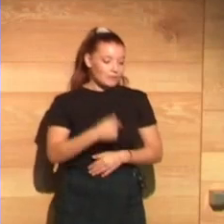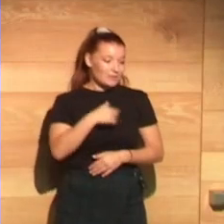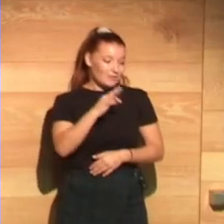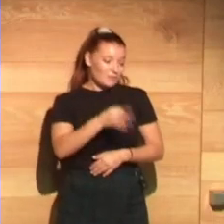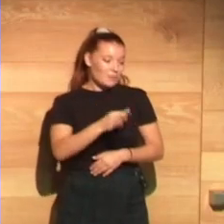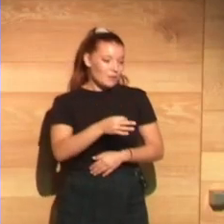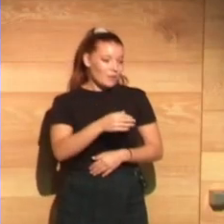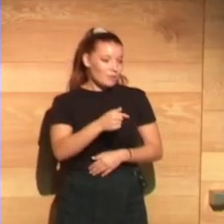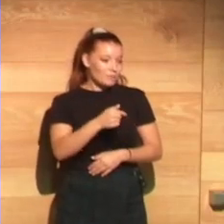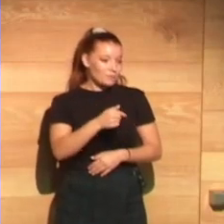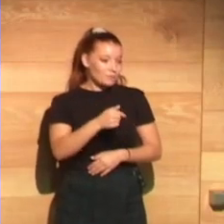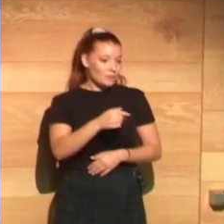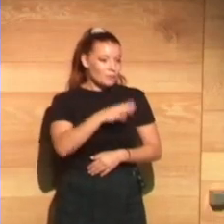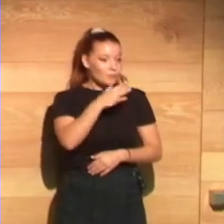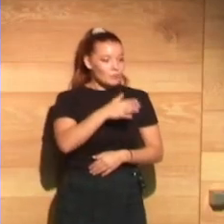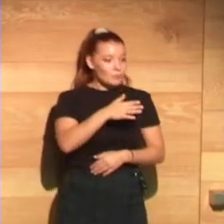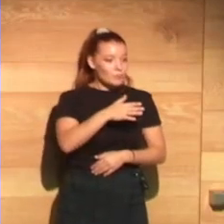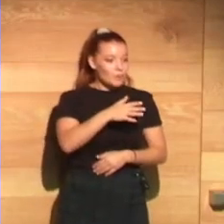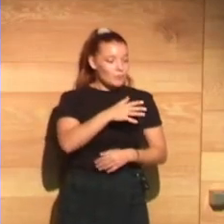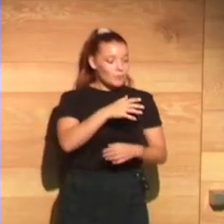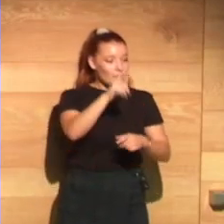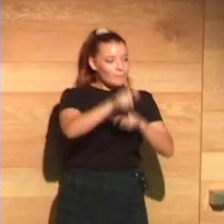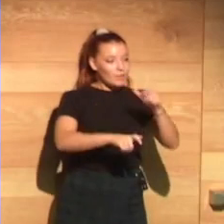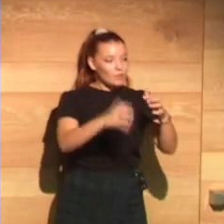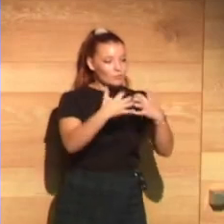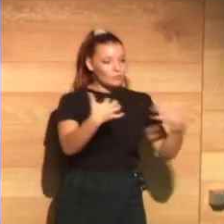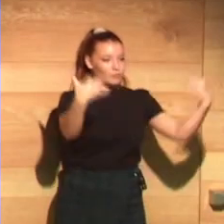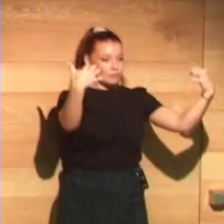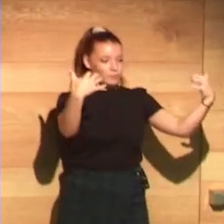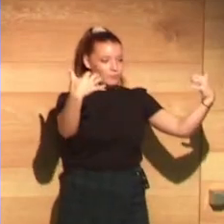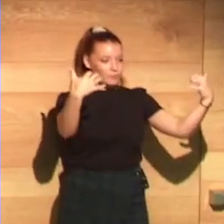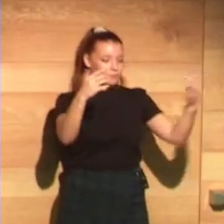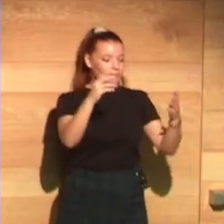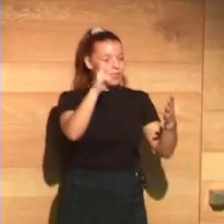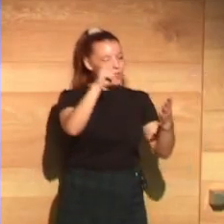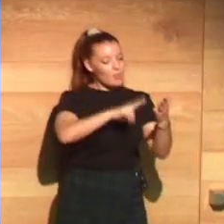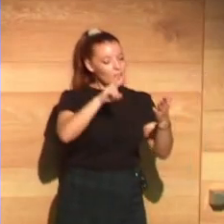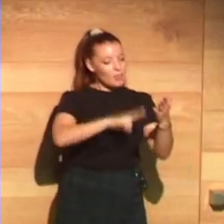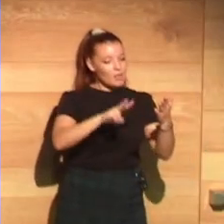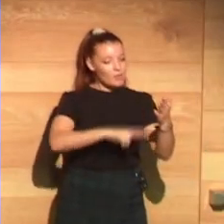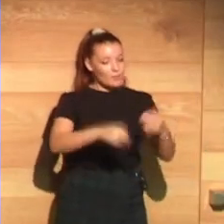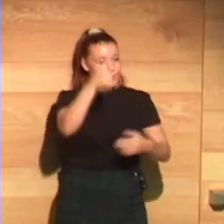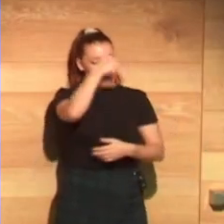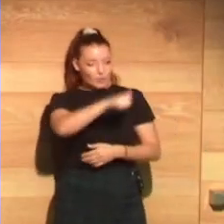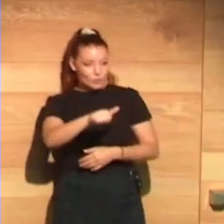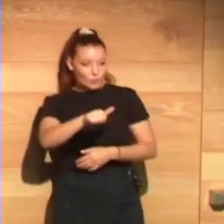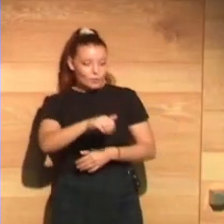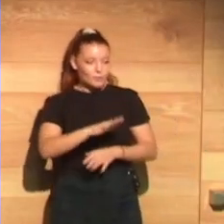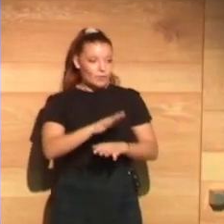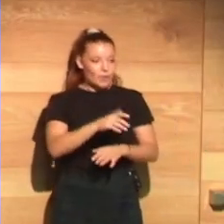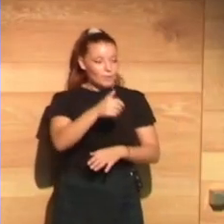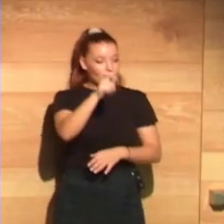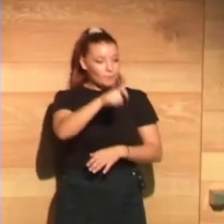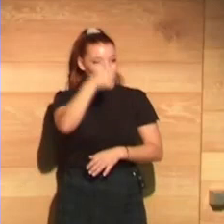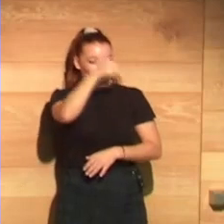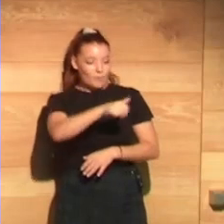pues, esto también digo que por desgracia, pero que además es verdad, porque me abría un público masculino, porque todavía a día de